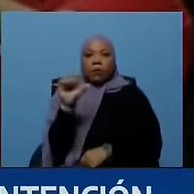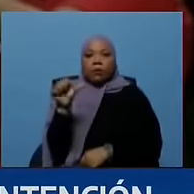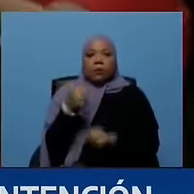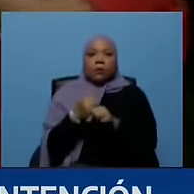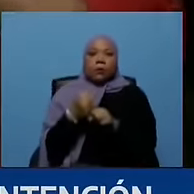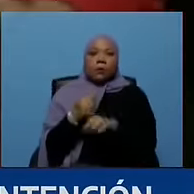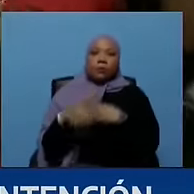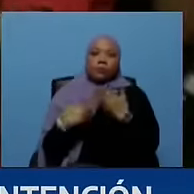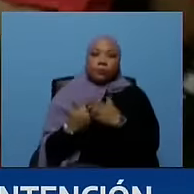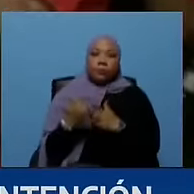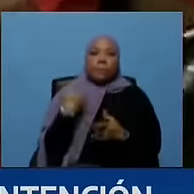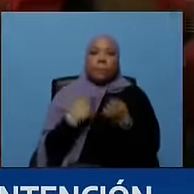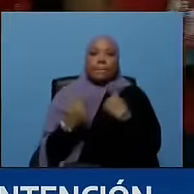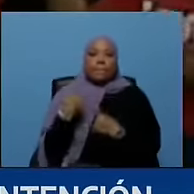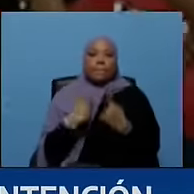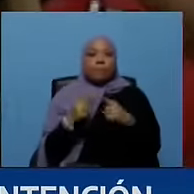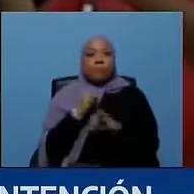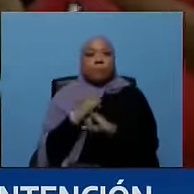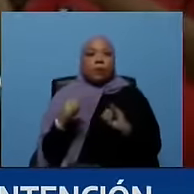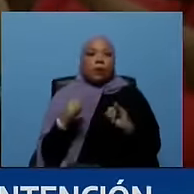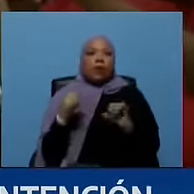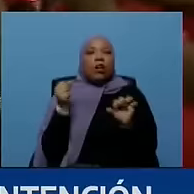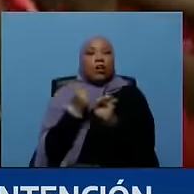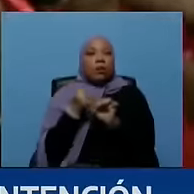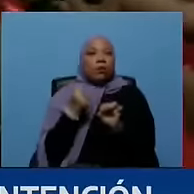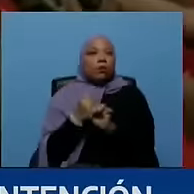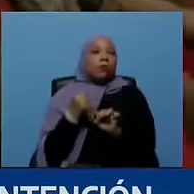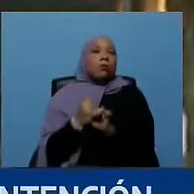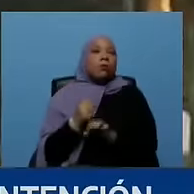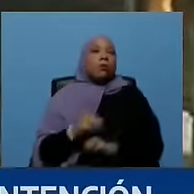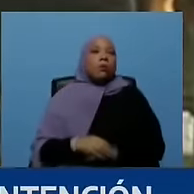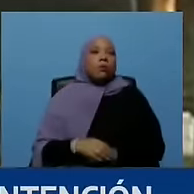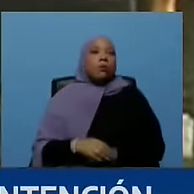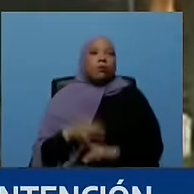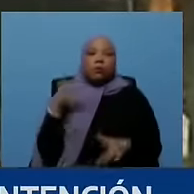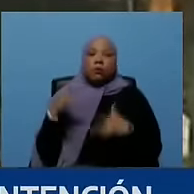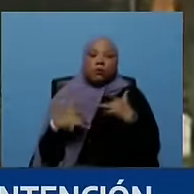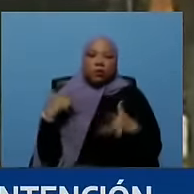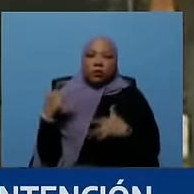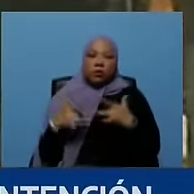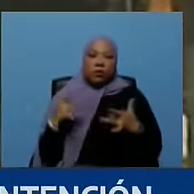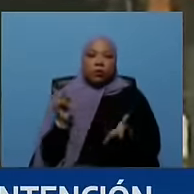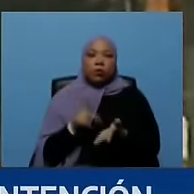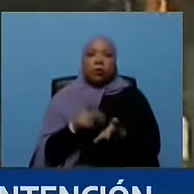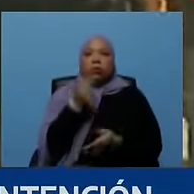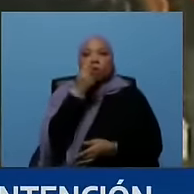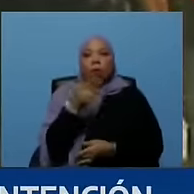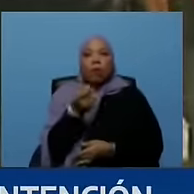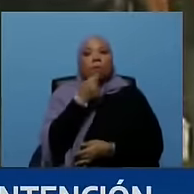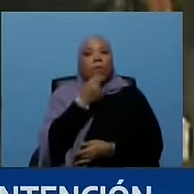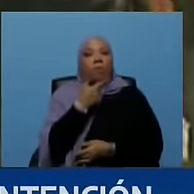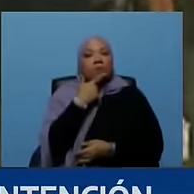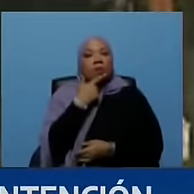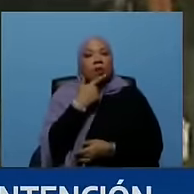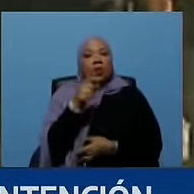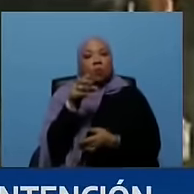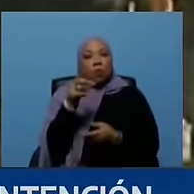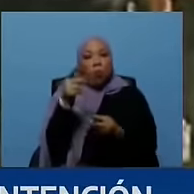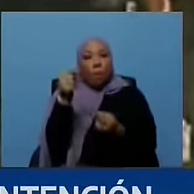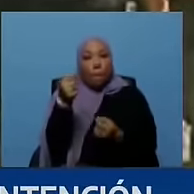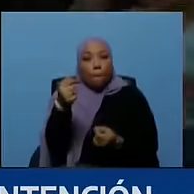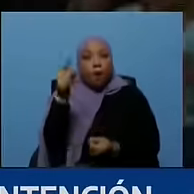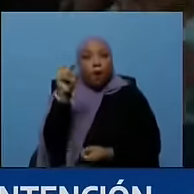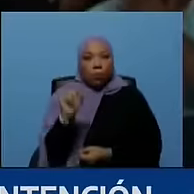para recibir los recursos y culminar la obra. Y la hacen buena, bonita y barata, de máxima